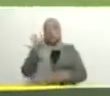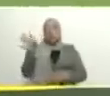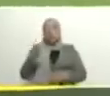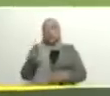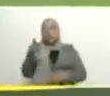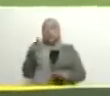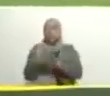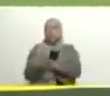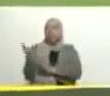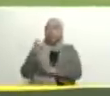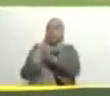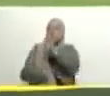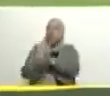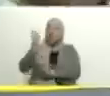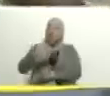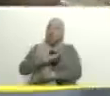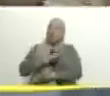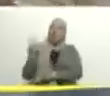La recuperación